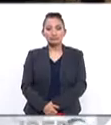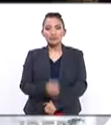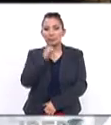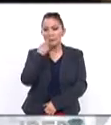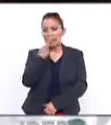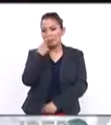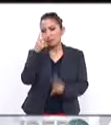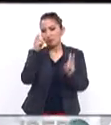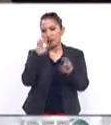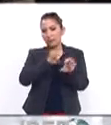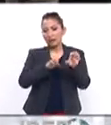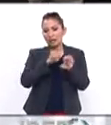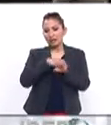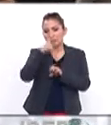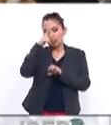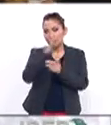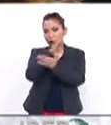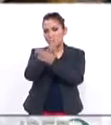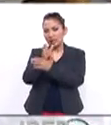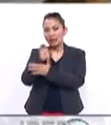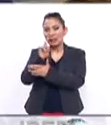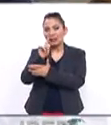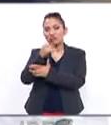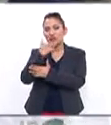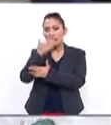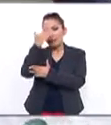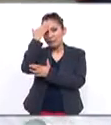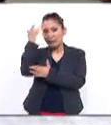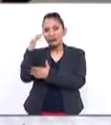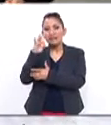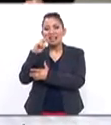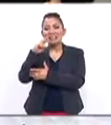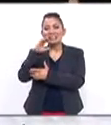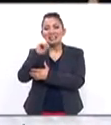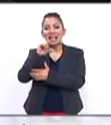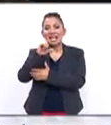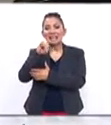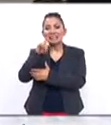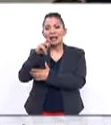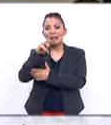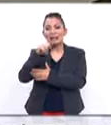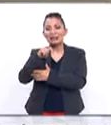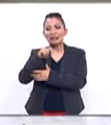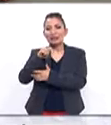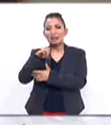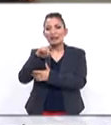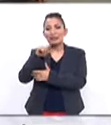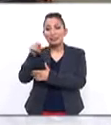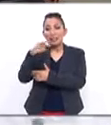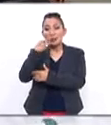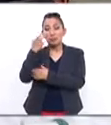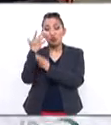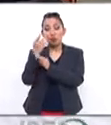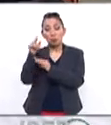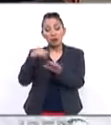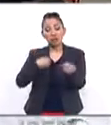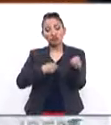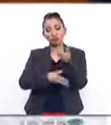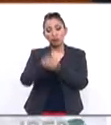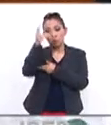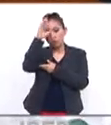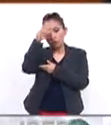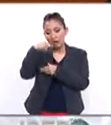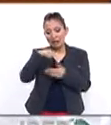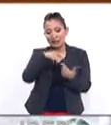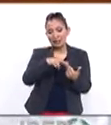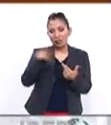También hablamos con la embajadora de México en los Emiratos Árabes Unidos, Francisca Elizabeth Méndez, quien nos habló sobre el intercambio cultural